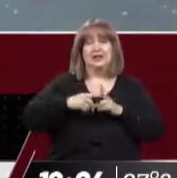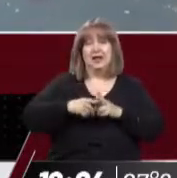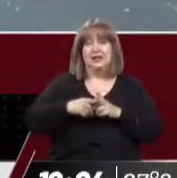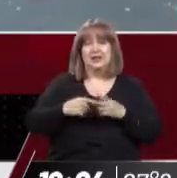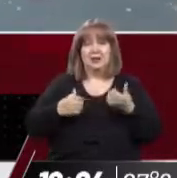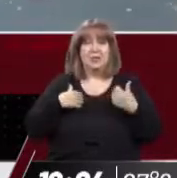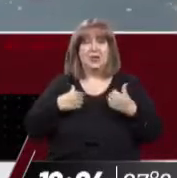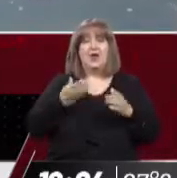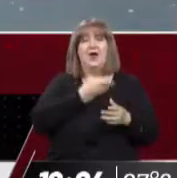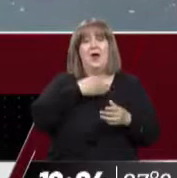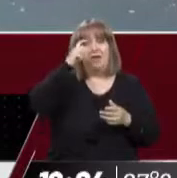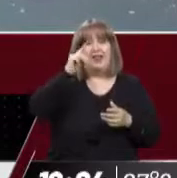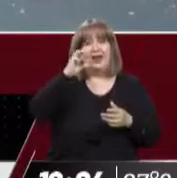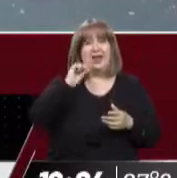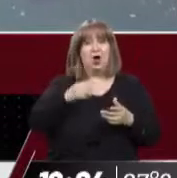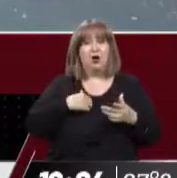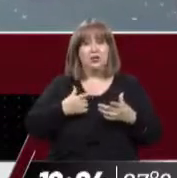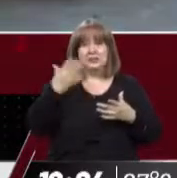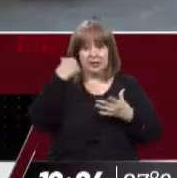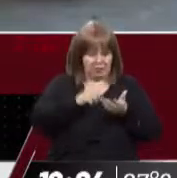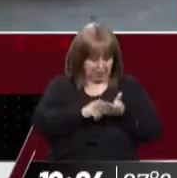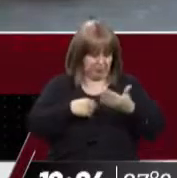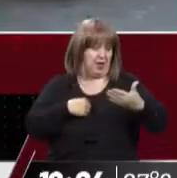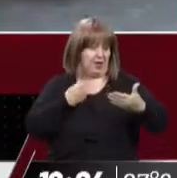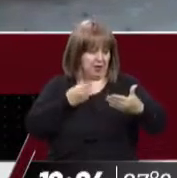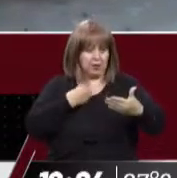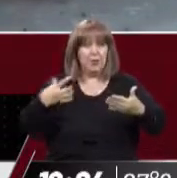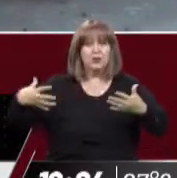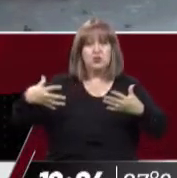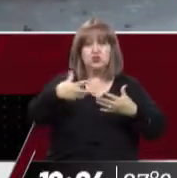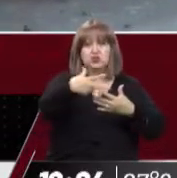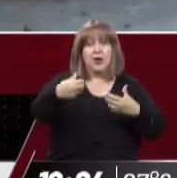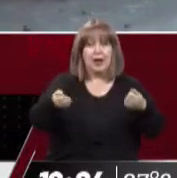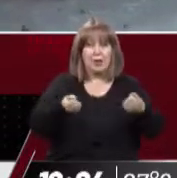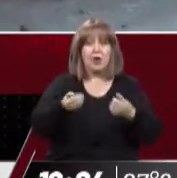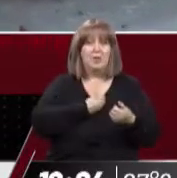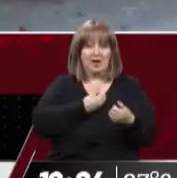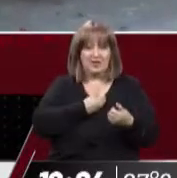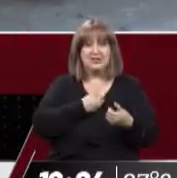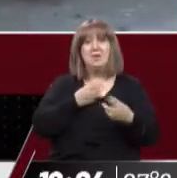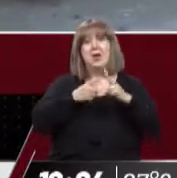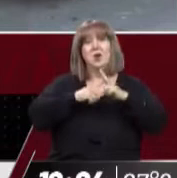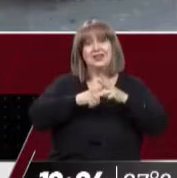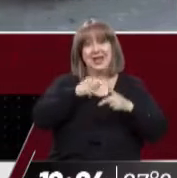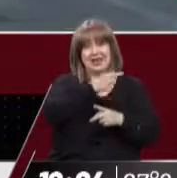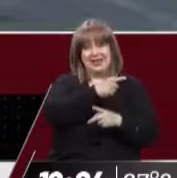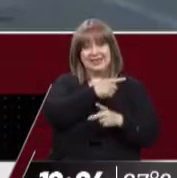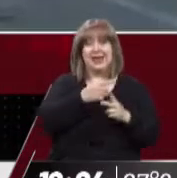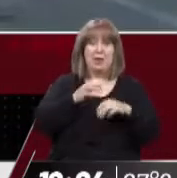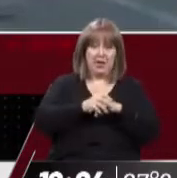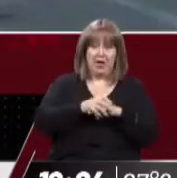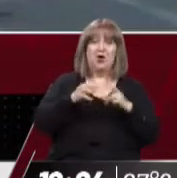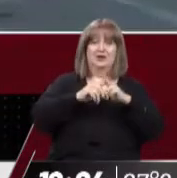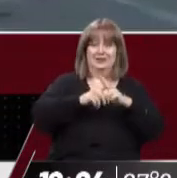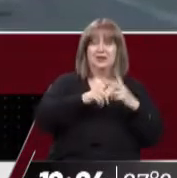pasó. Pasa que estábamos presentando lo del estudio y bueno, demoramos en llegar. Cosas para tener en cuenta. Es verdad que hay